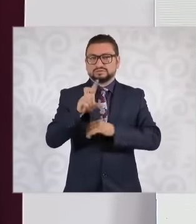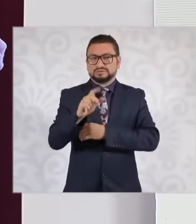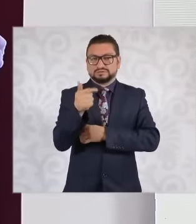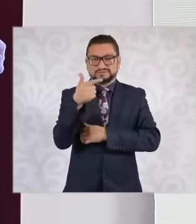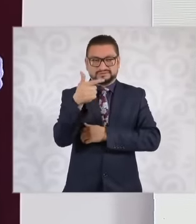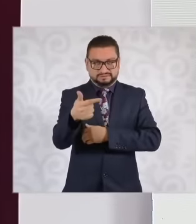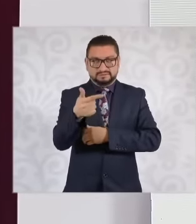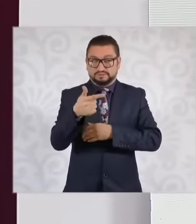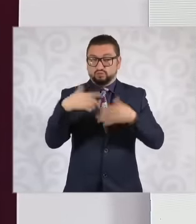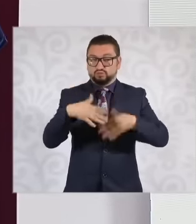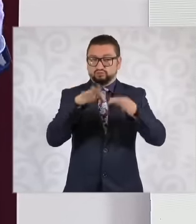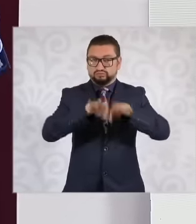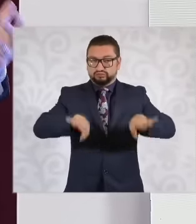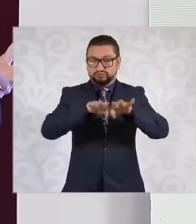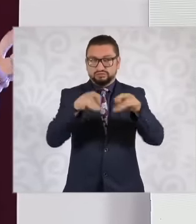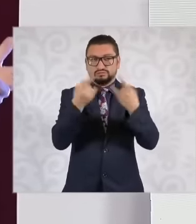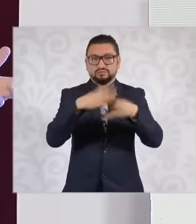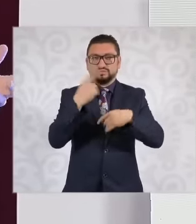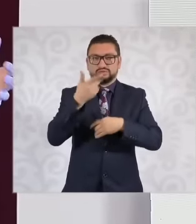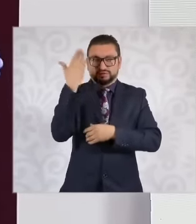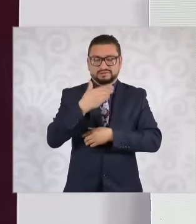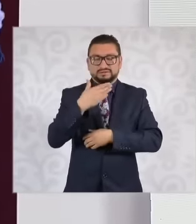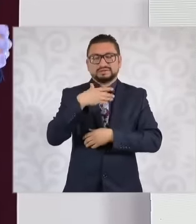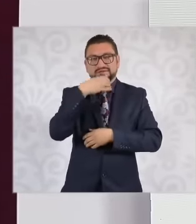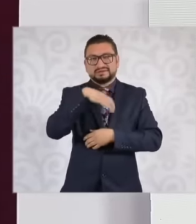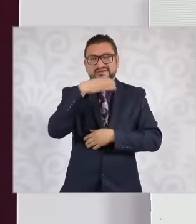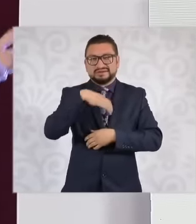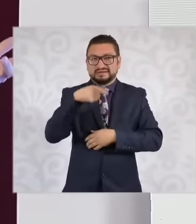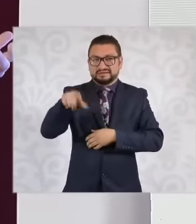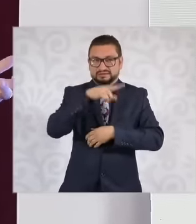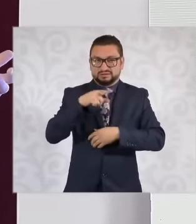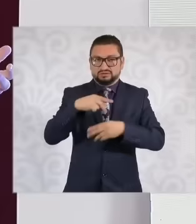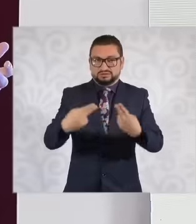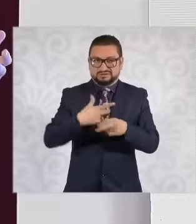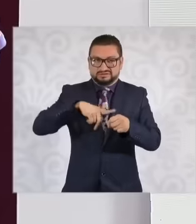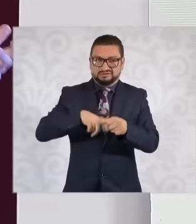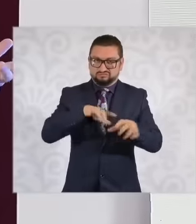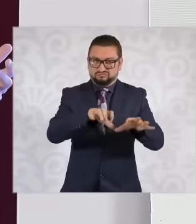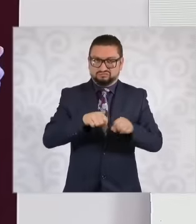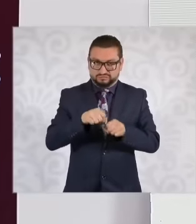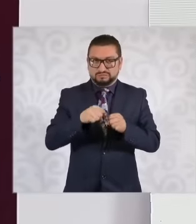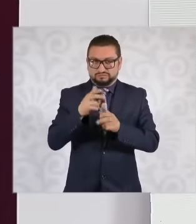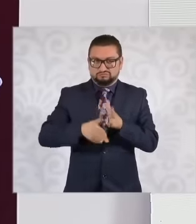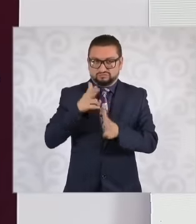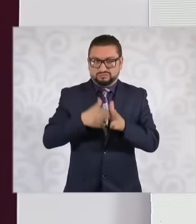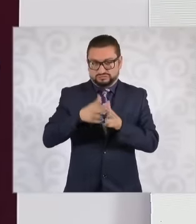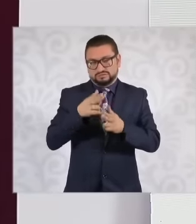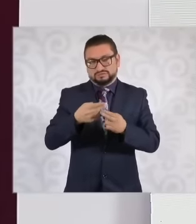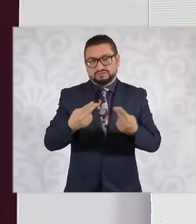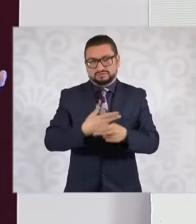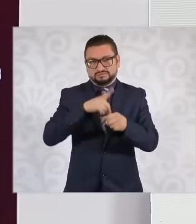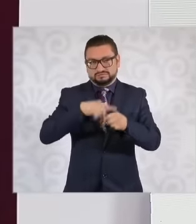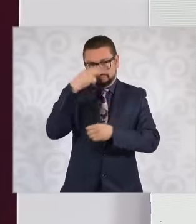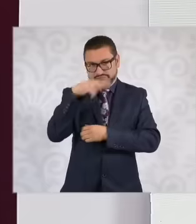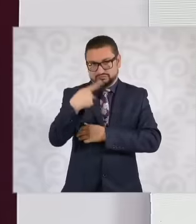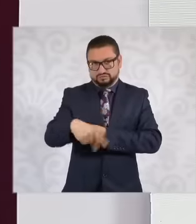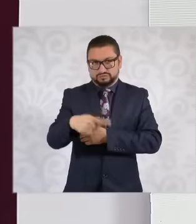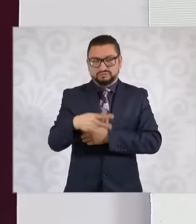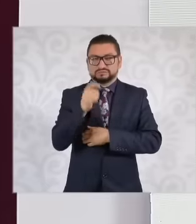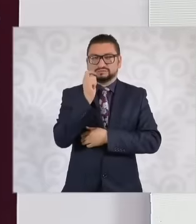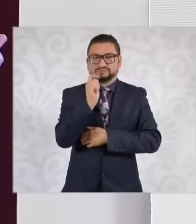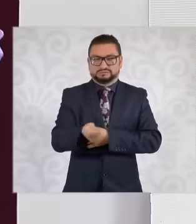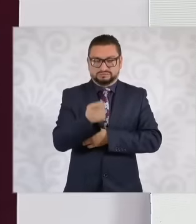1937, es un hito muy importante porque el general Lázaro Cárdenas hizo la nacionalización de Ferrocarriles Nacionales de México. Esto